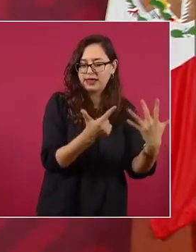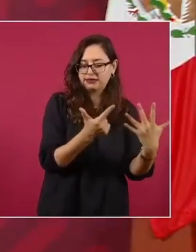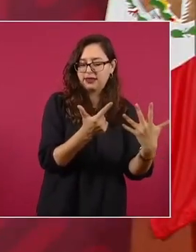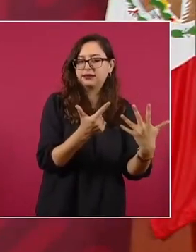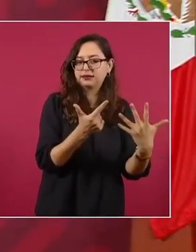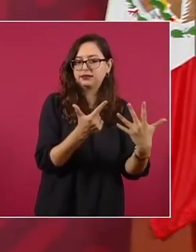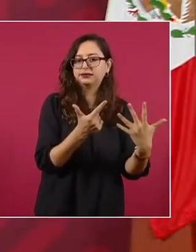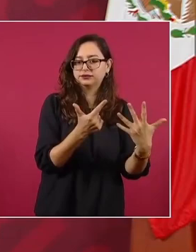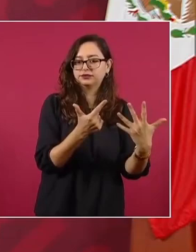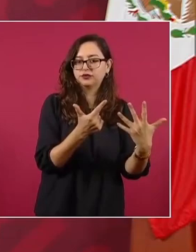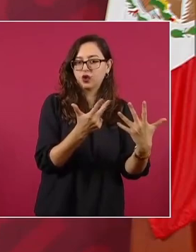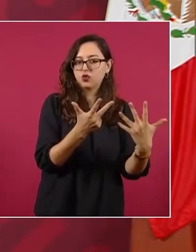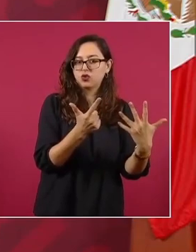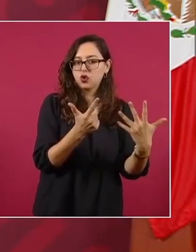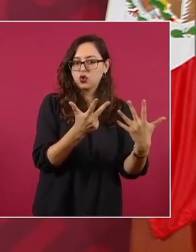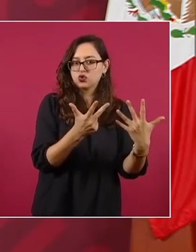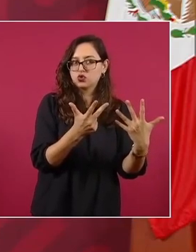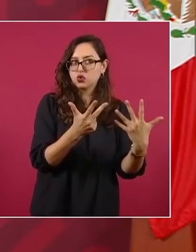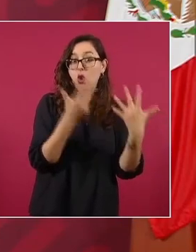8.